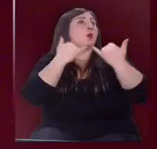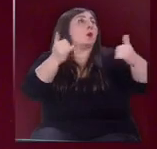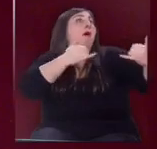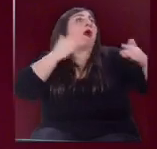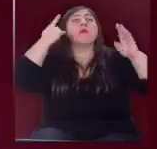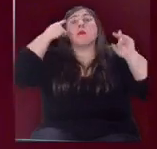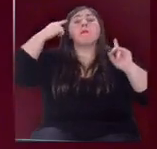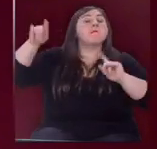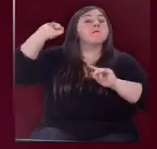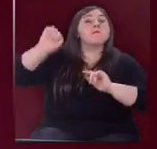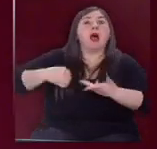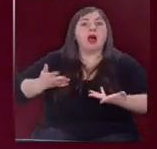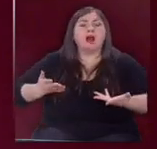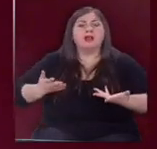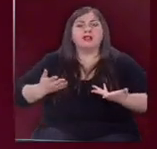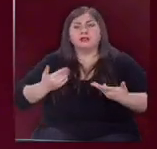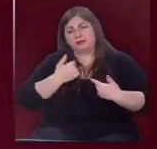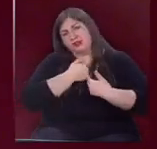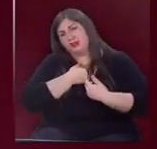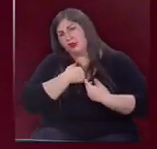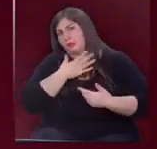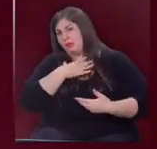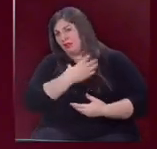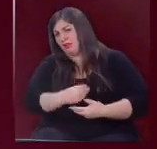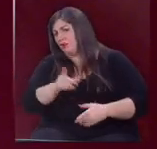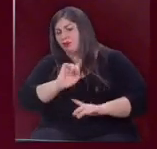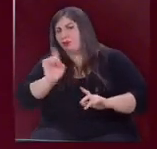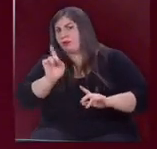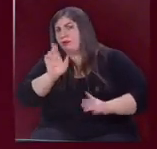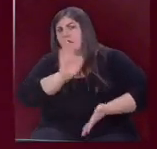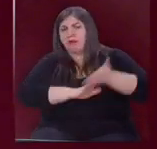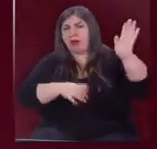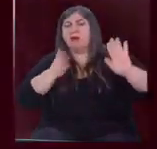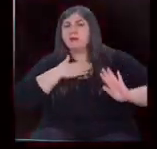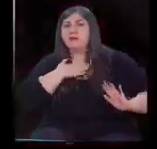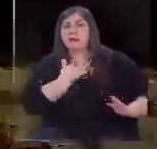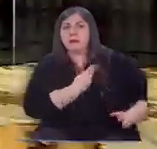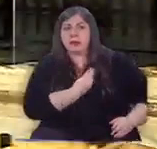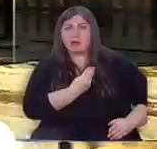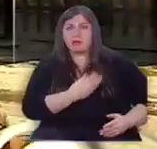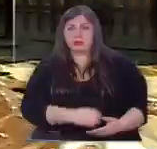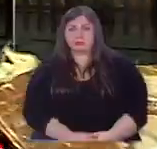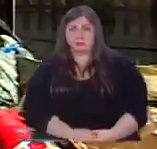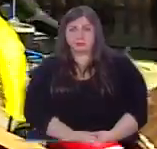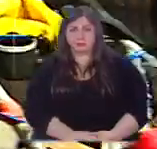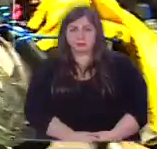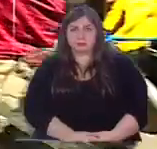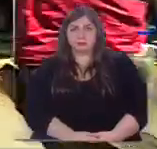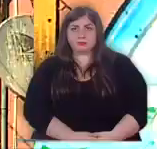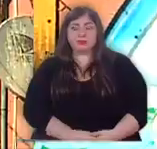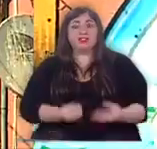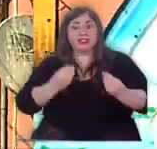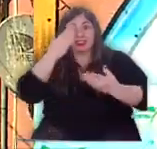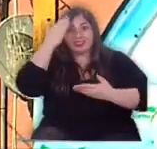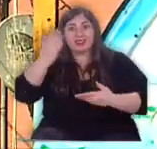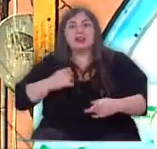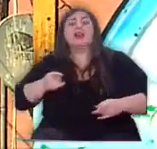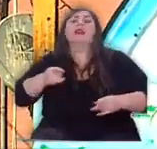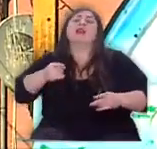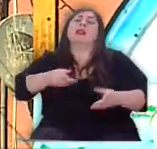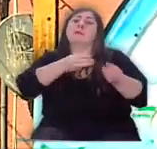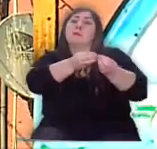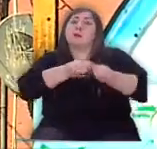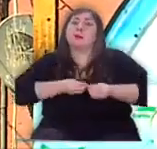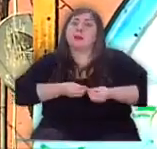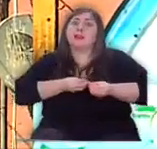nada. Pero yo a mis niños no los dejo porque me da miedo. Buenos días. Mientras el promedio del